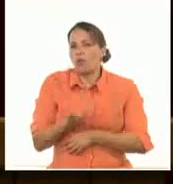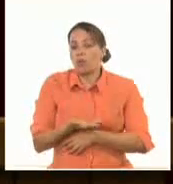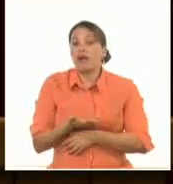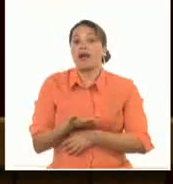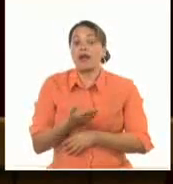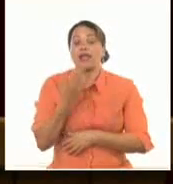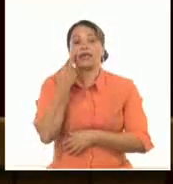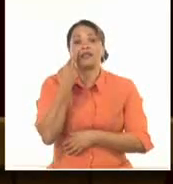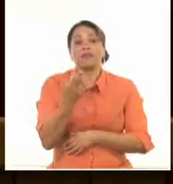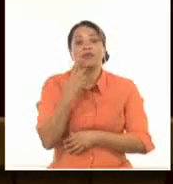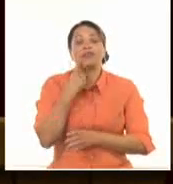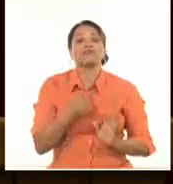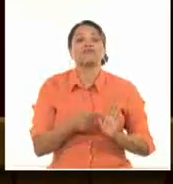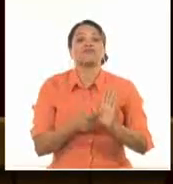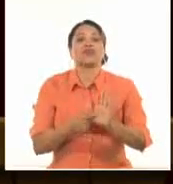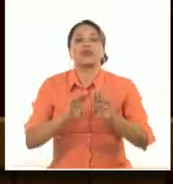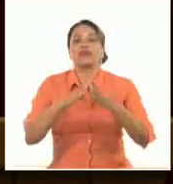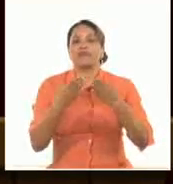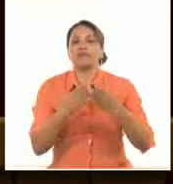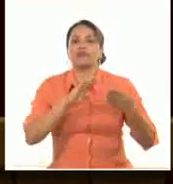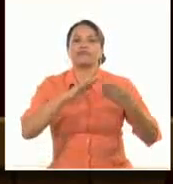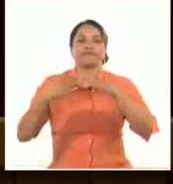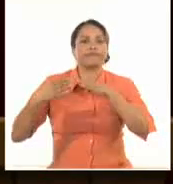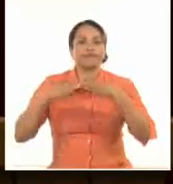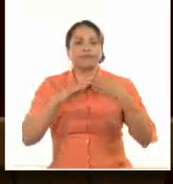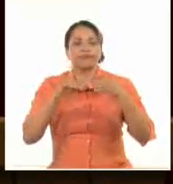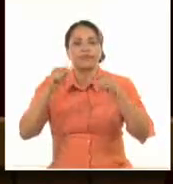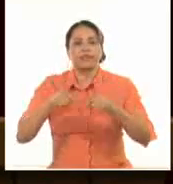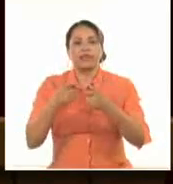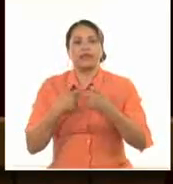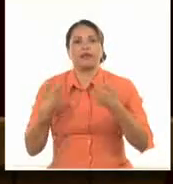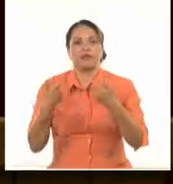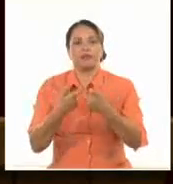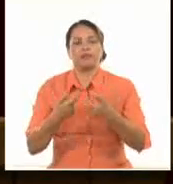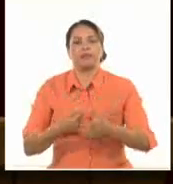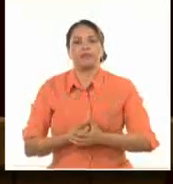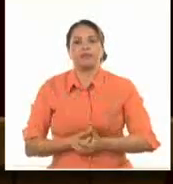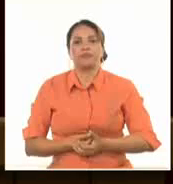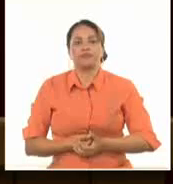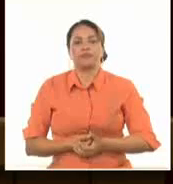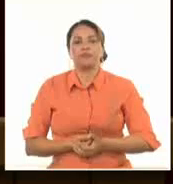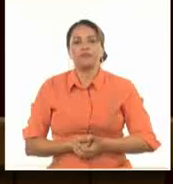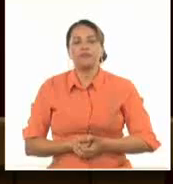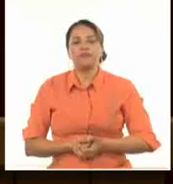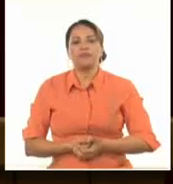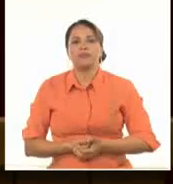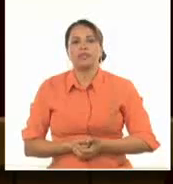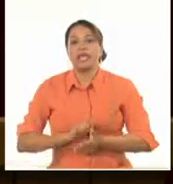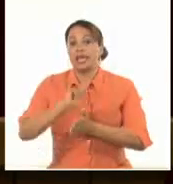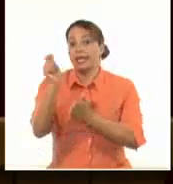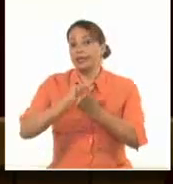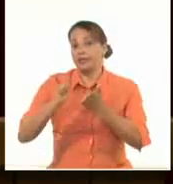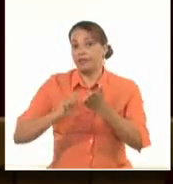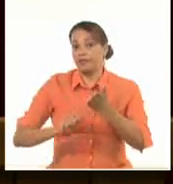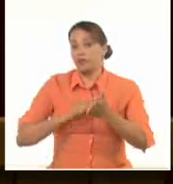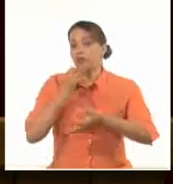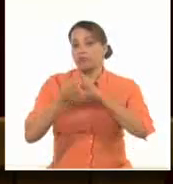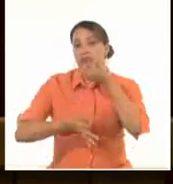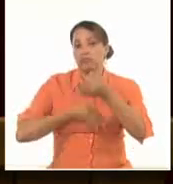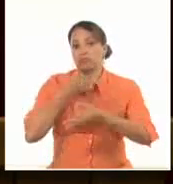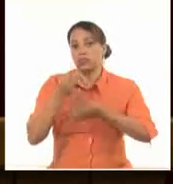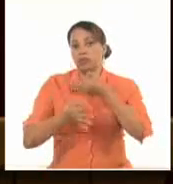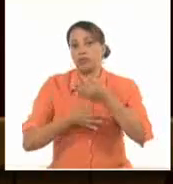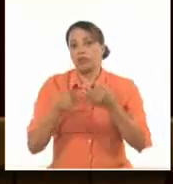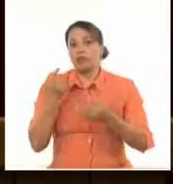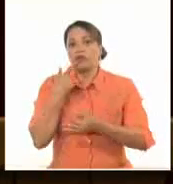lo que se ha discutido y consensuado en este Congreso, en el magnífico informe que describe sin paternalismos